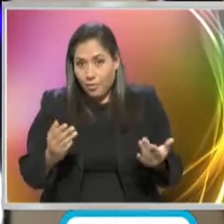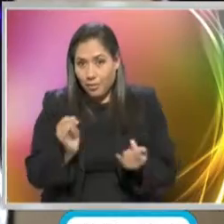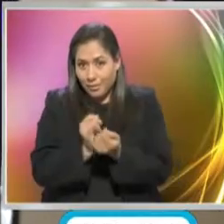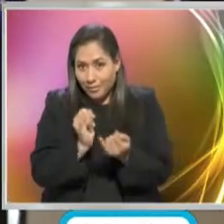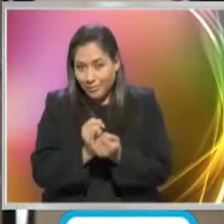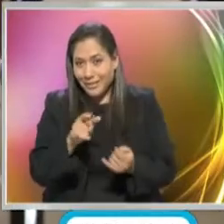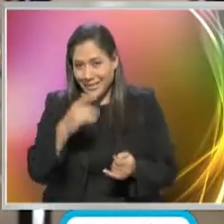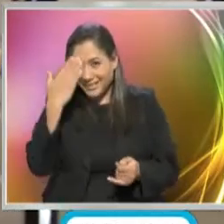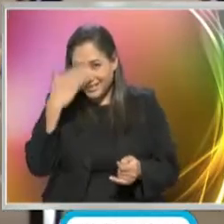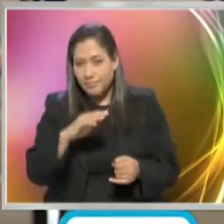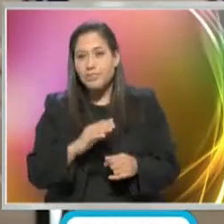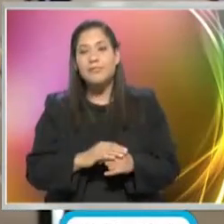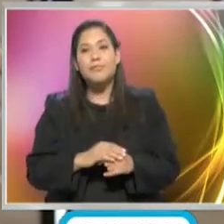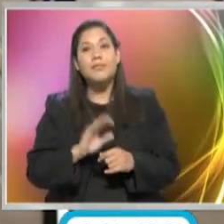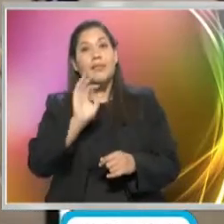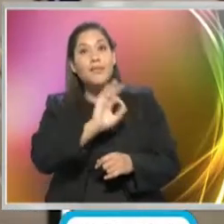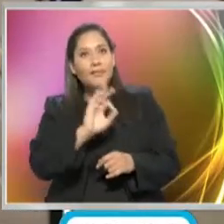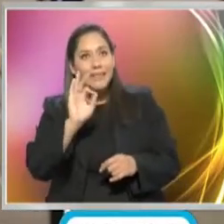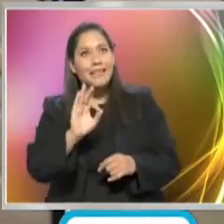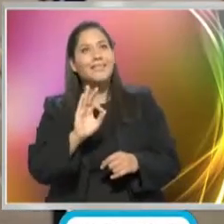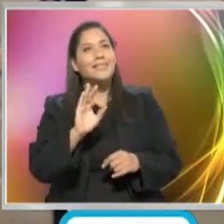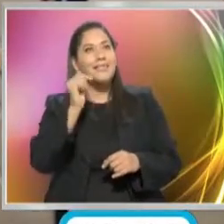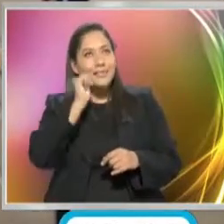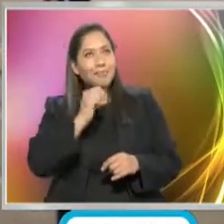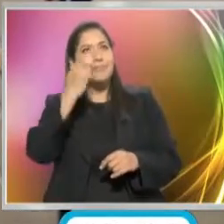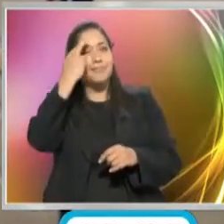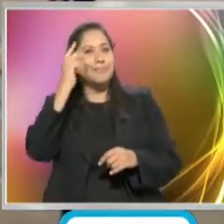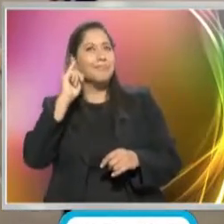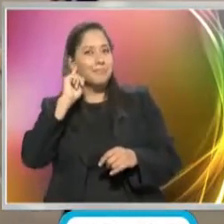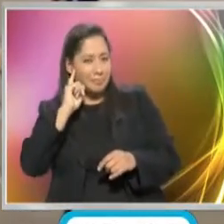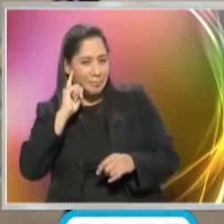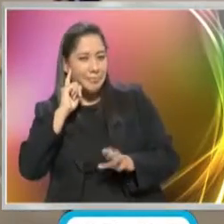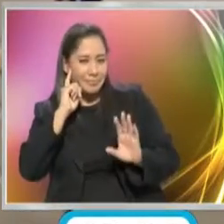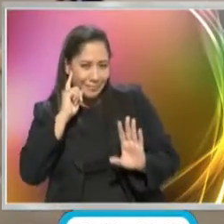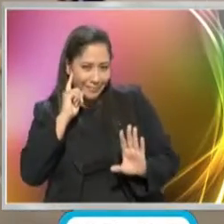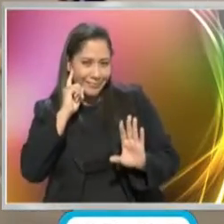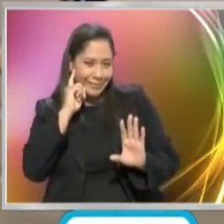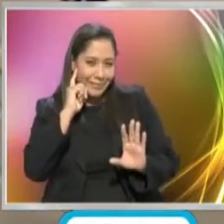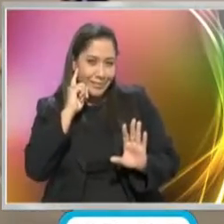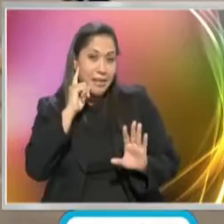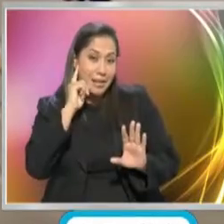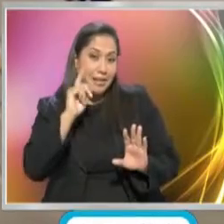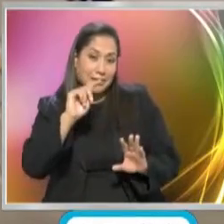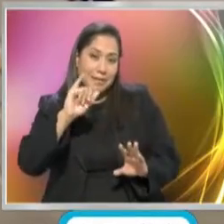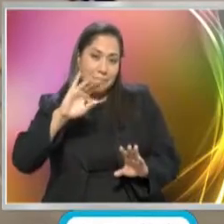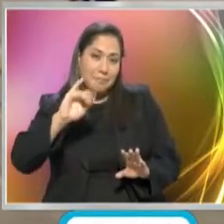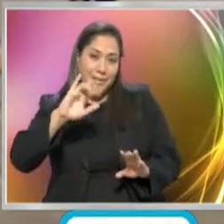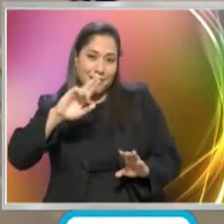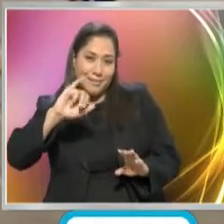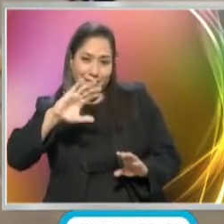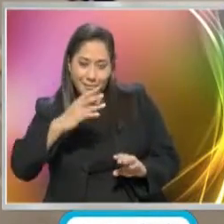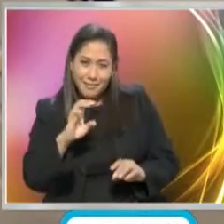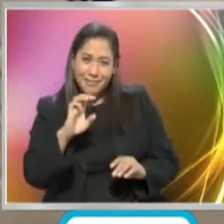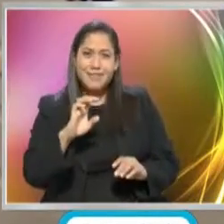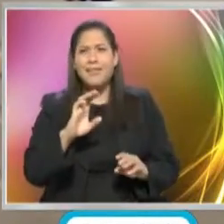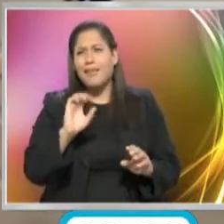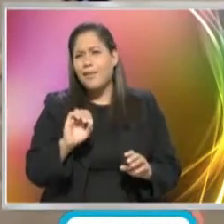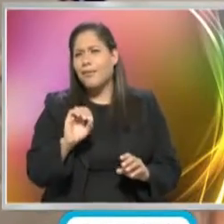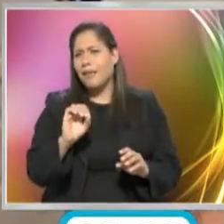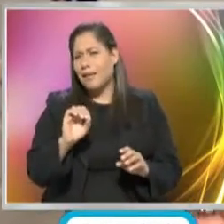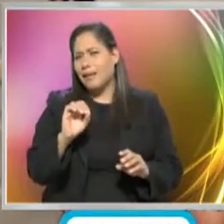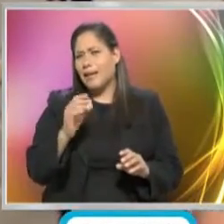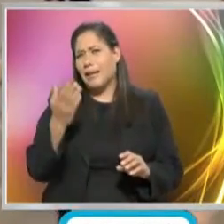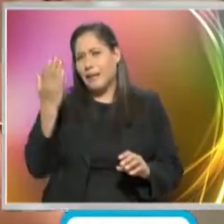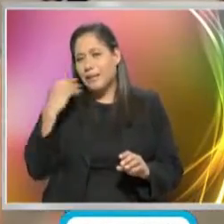Nosotros, cada que son ciertas fechas, vamos a seguir recordando y viviendo lo que era Timbiriche, o lo que, sí, pues en